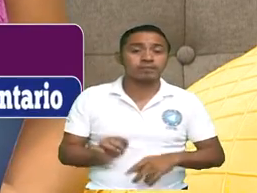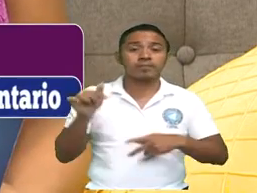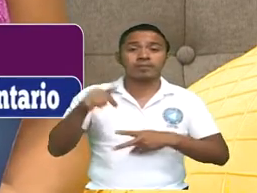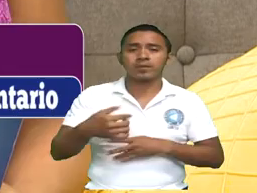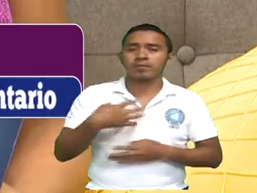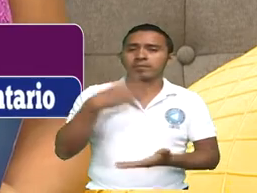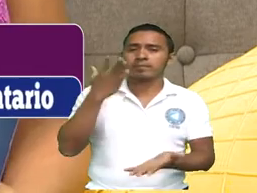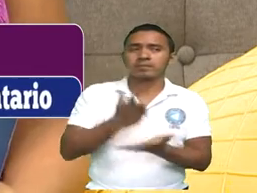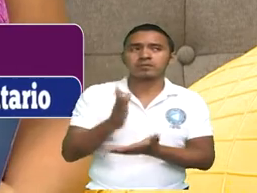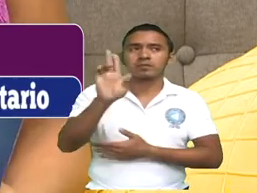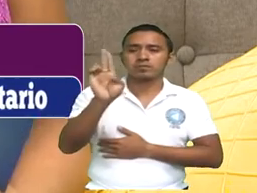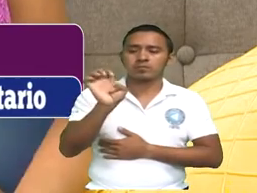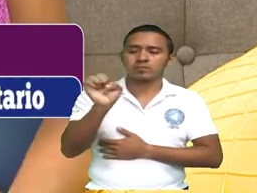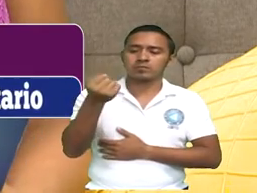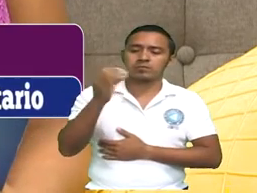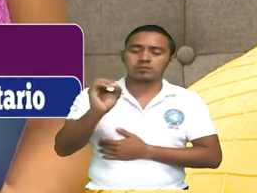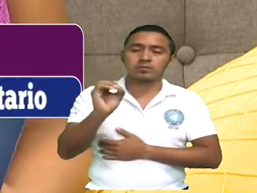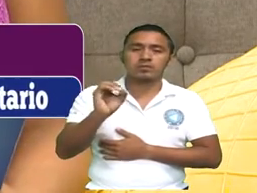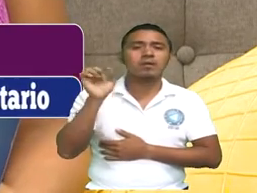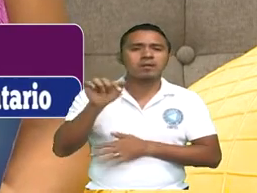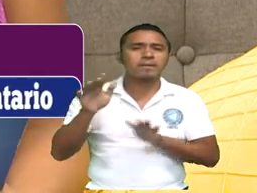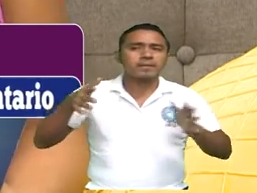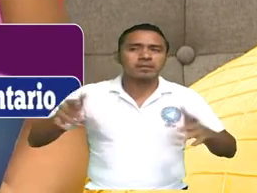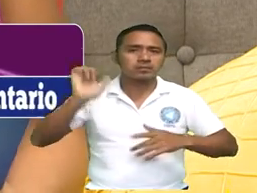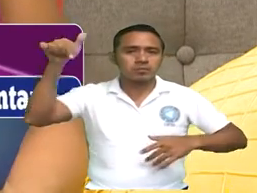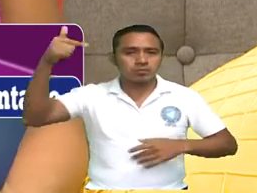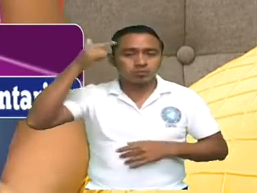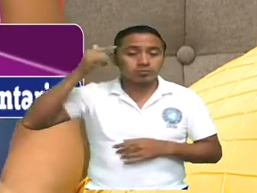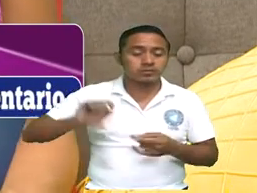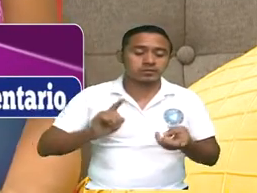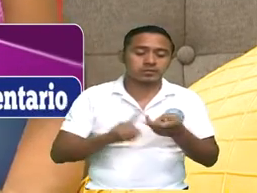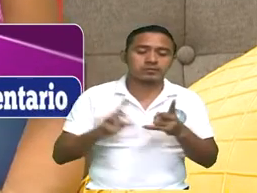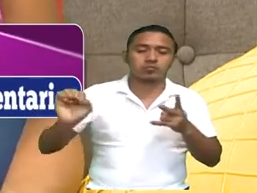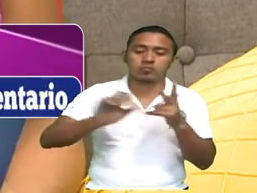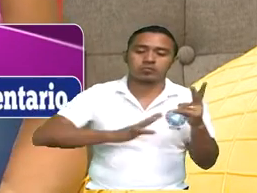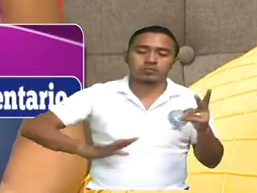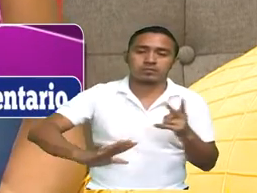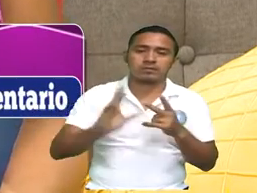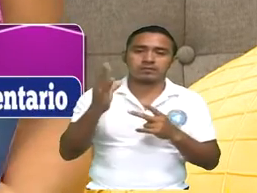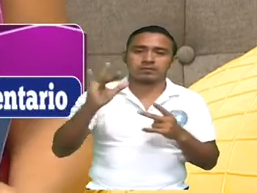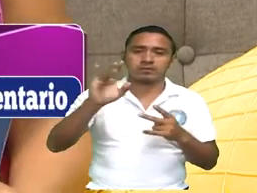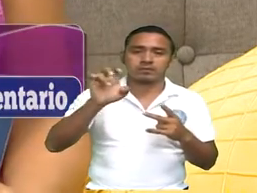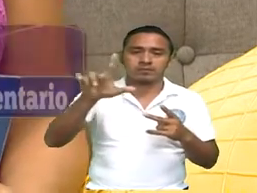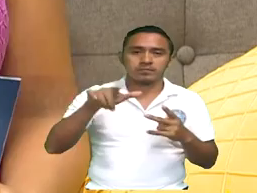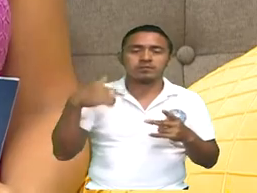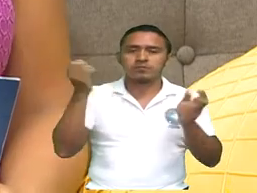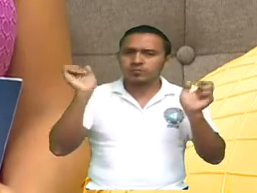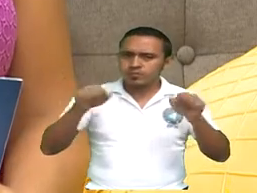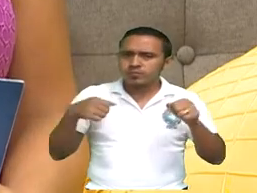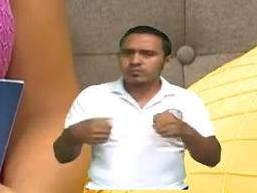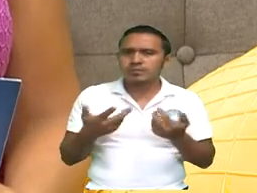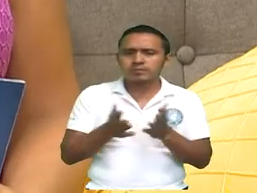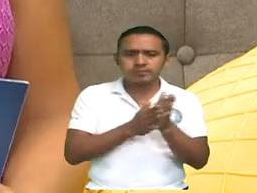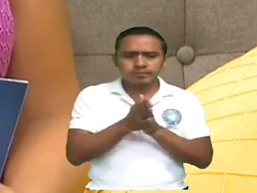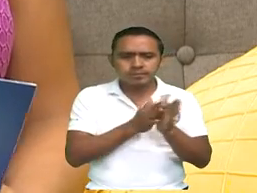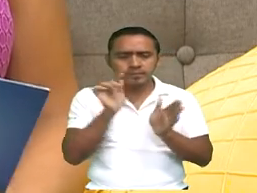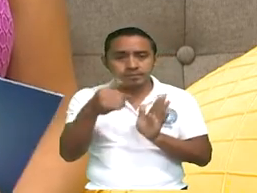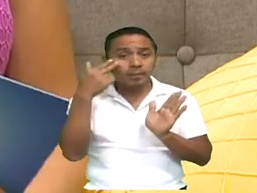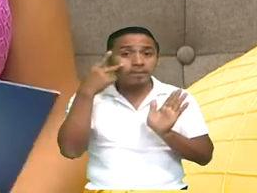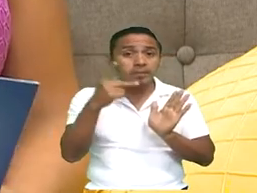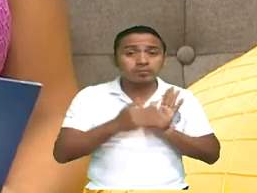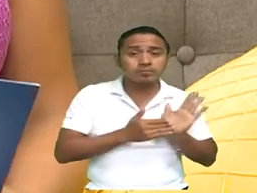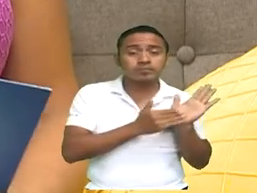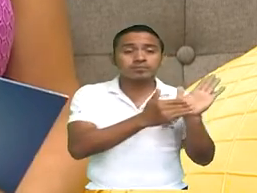es una oportunidad para que los gobiernos, la sociedad civil y otros sectores interesados puedan proyectar los